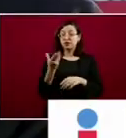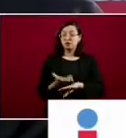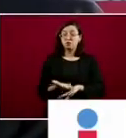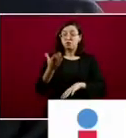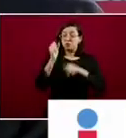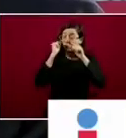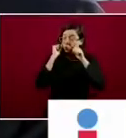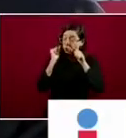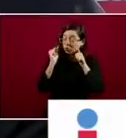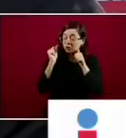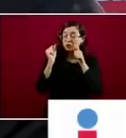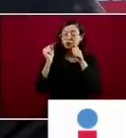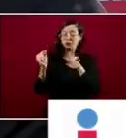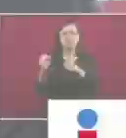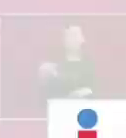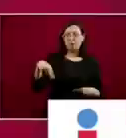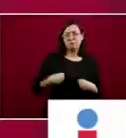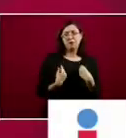país sudamericano.